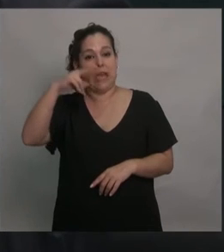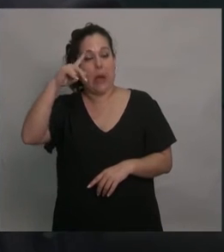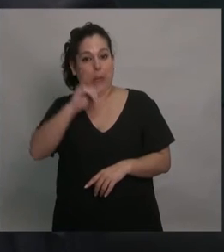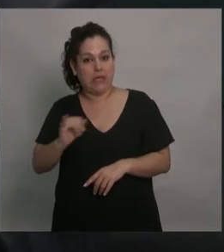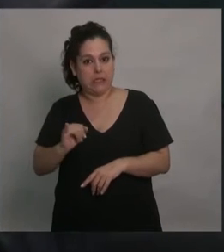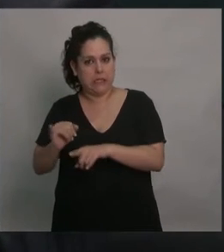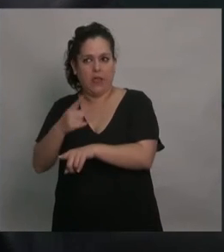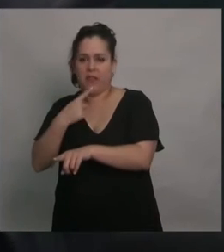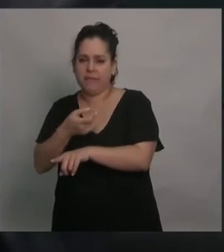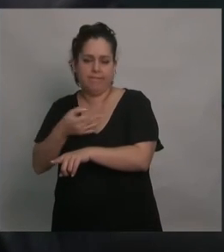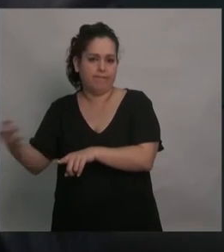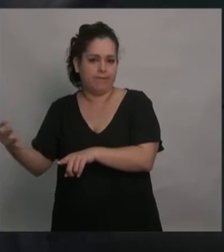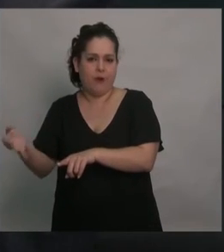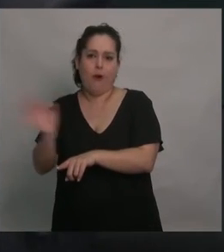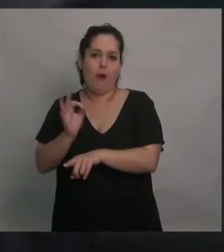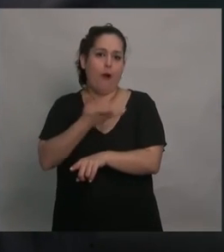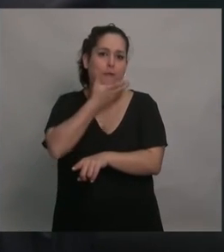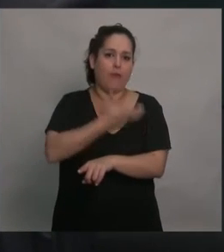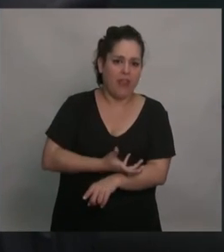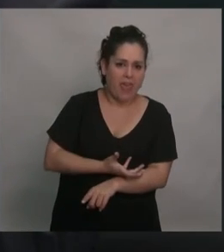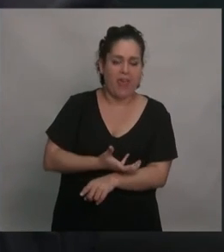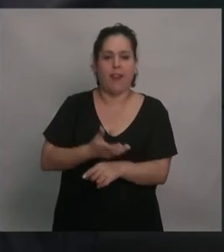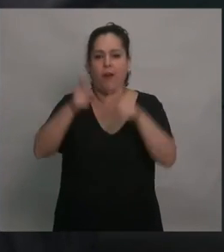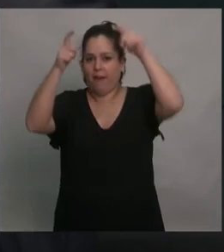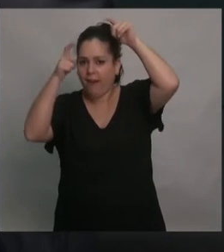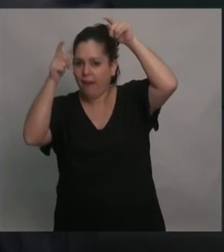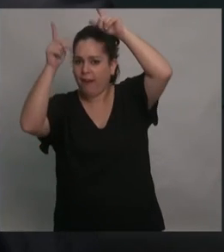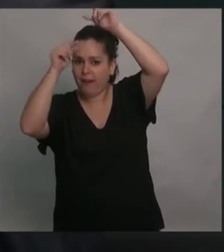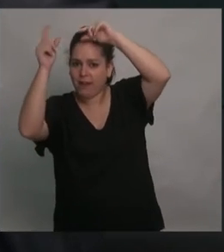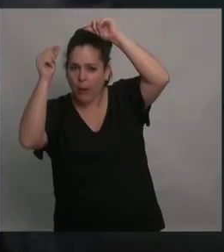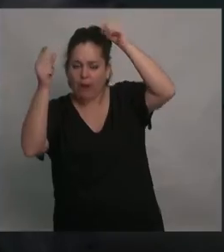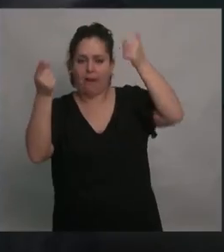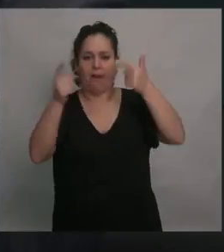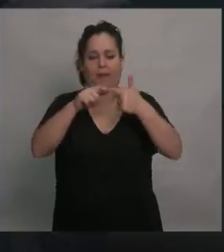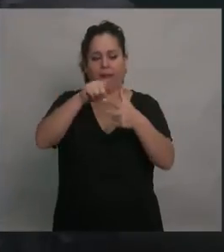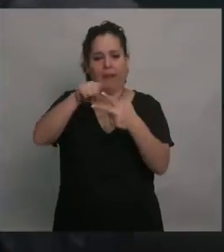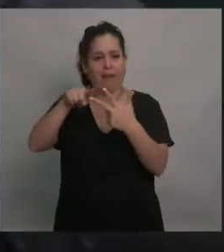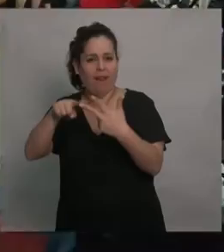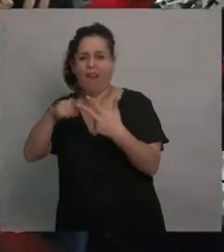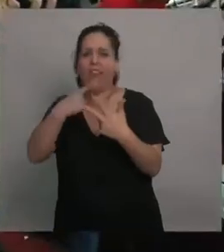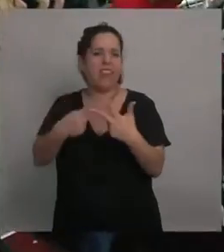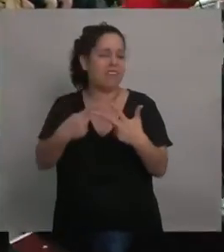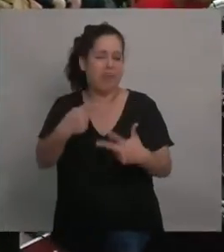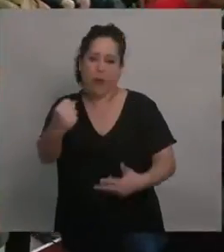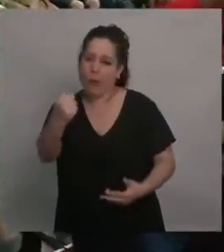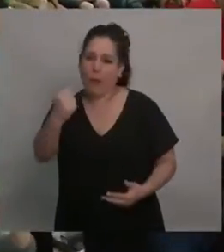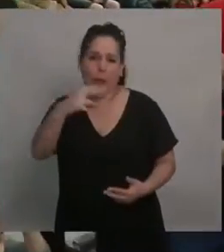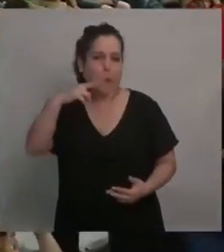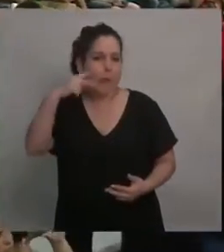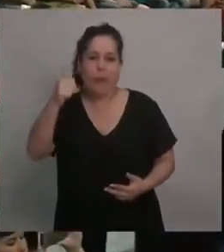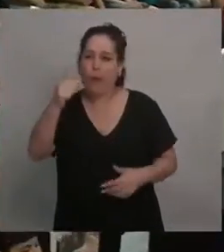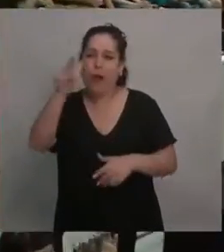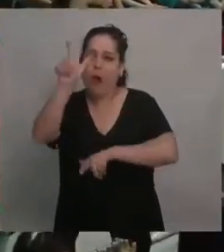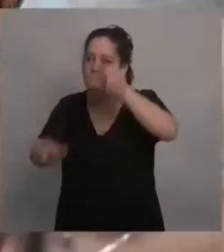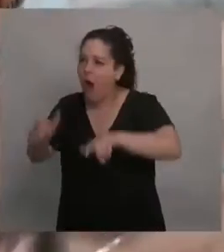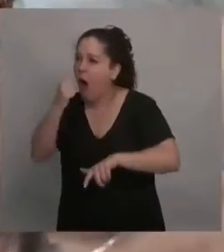como Fidel, como Che, como Chávez. ¡Vivan! Hombres como ellos